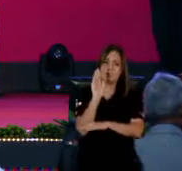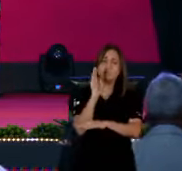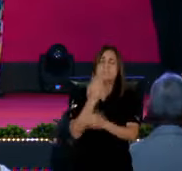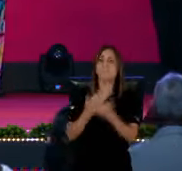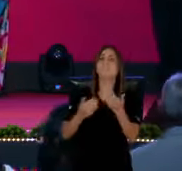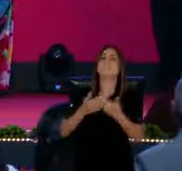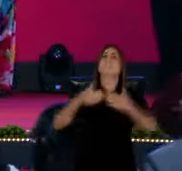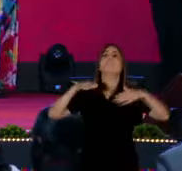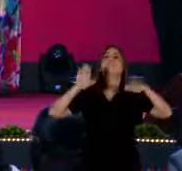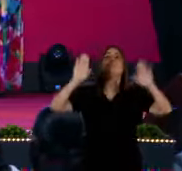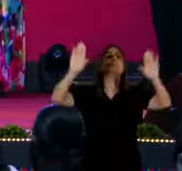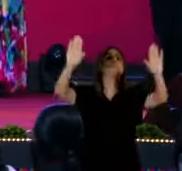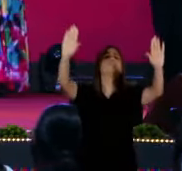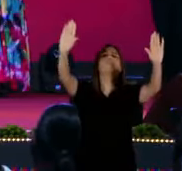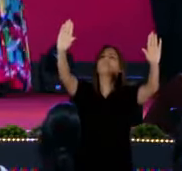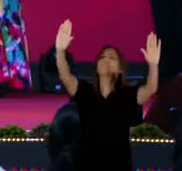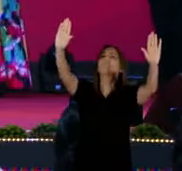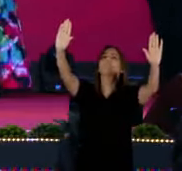Levanta tus